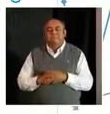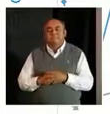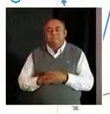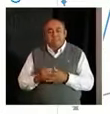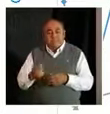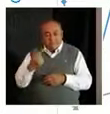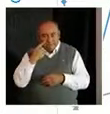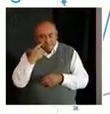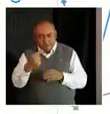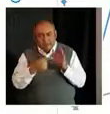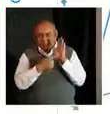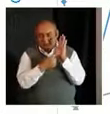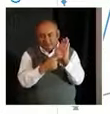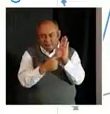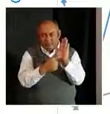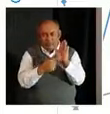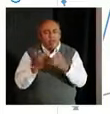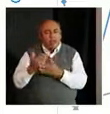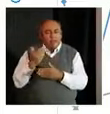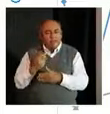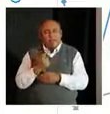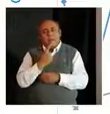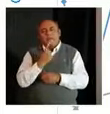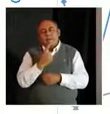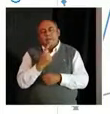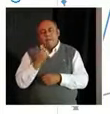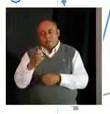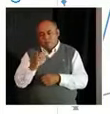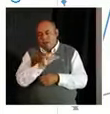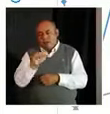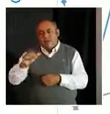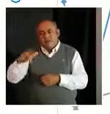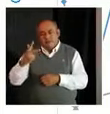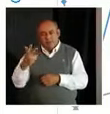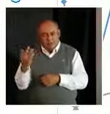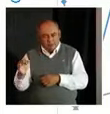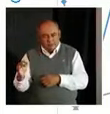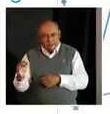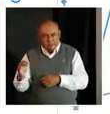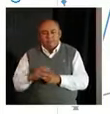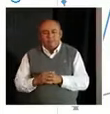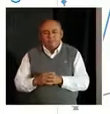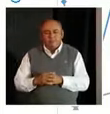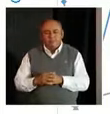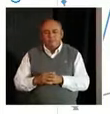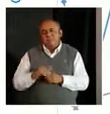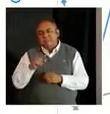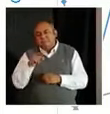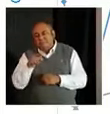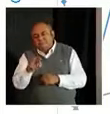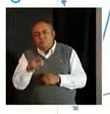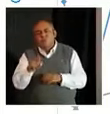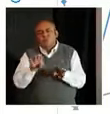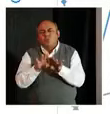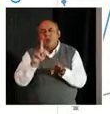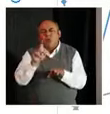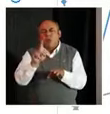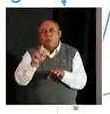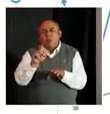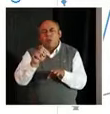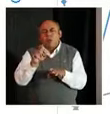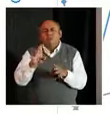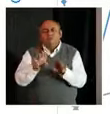diaria del 1 de enero al 13 de febrero de nuestras